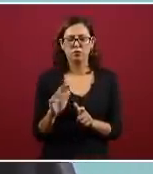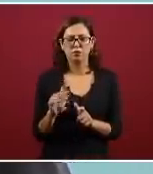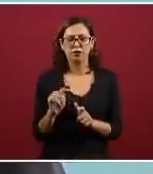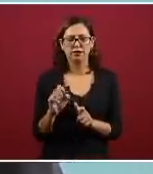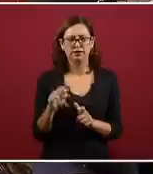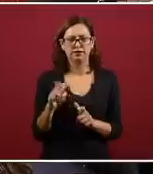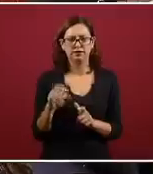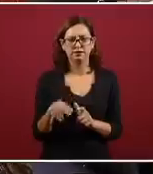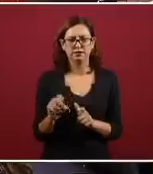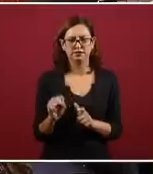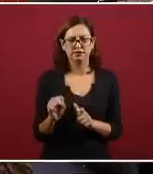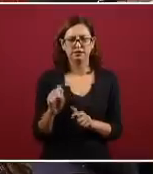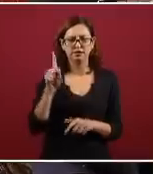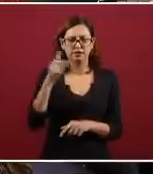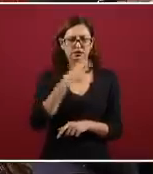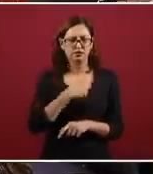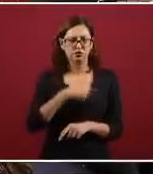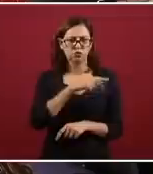tiene